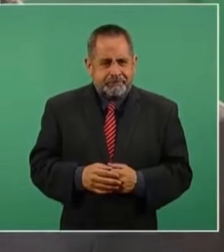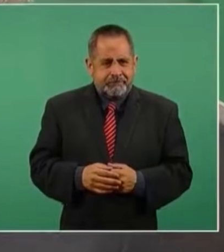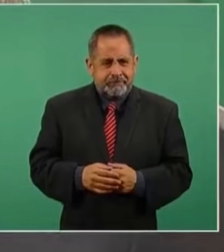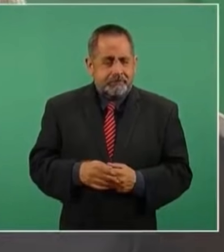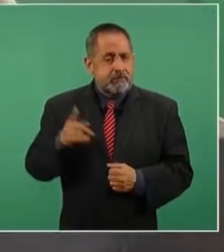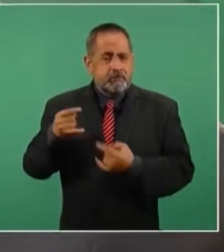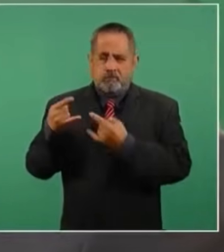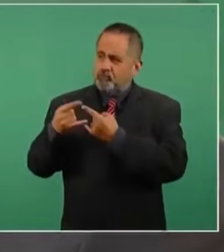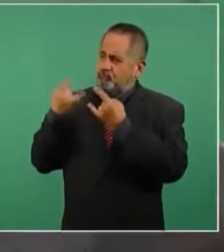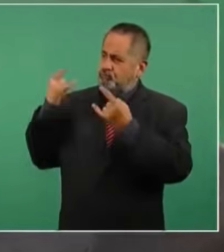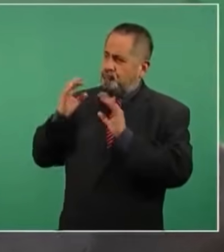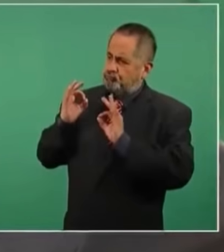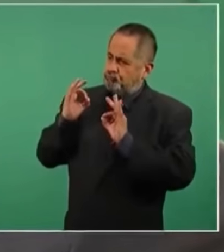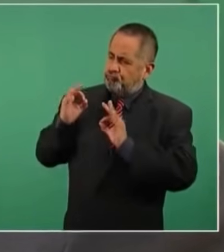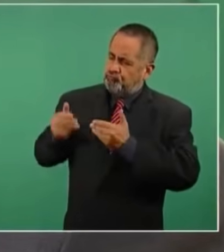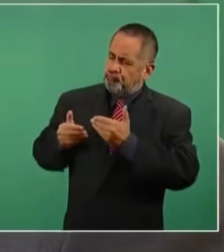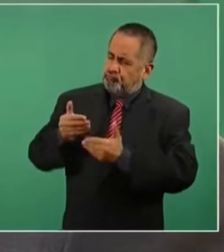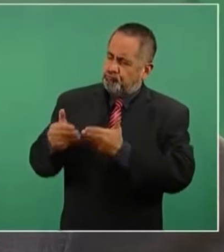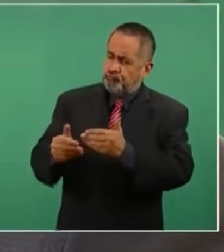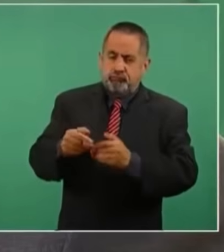de la historia,